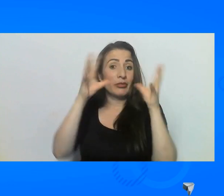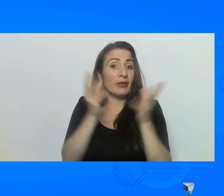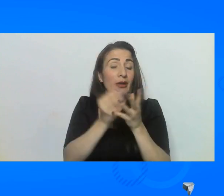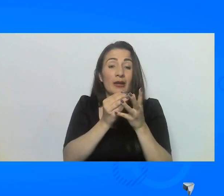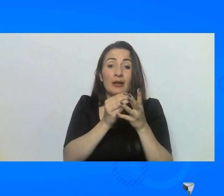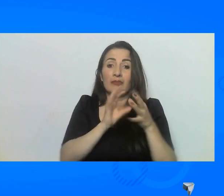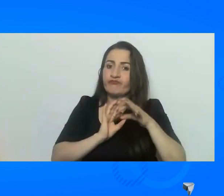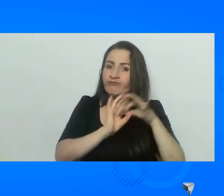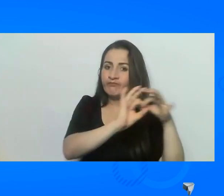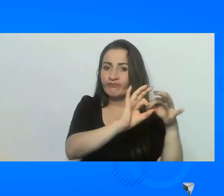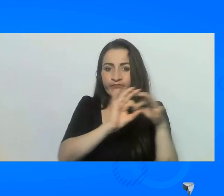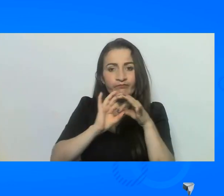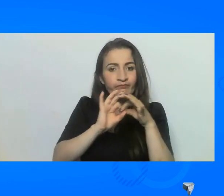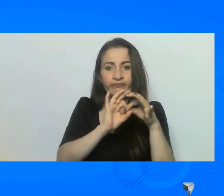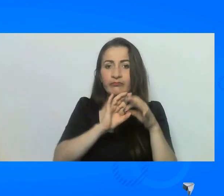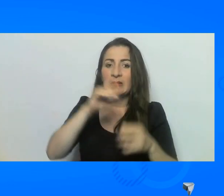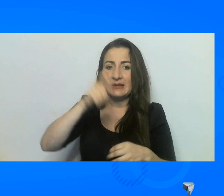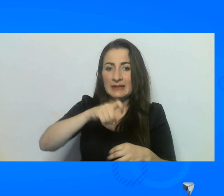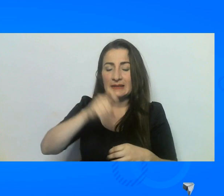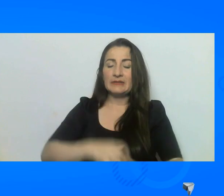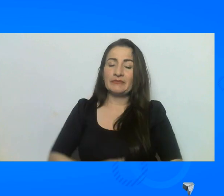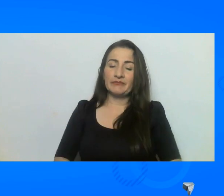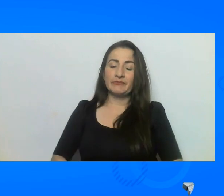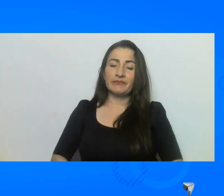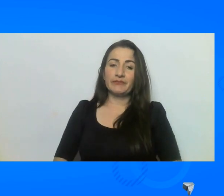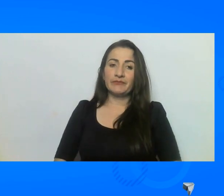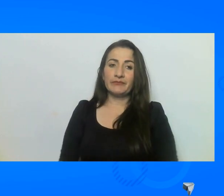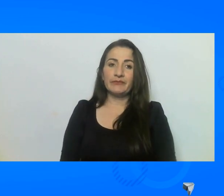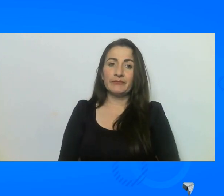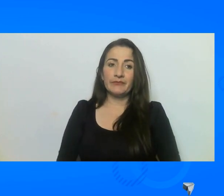tierra no somos nada.